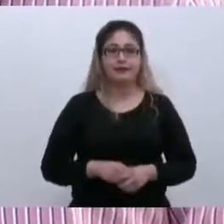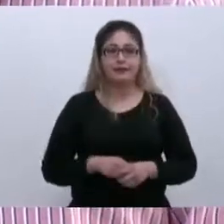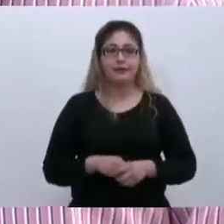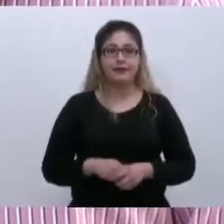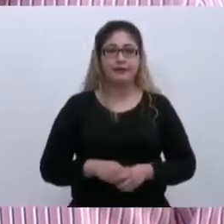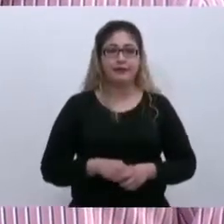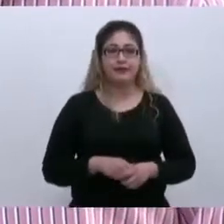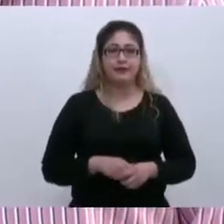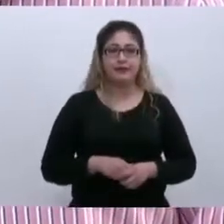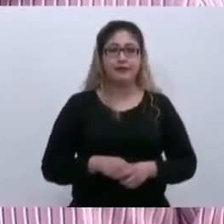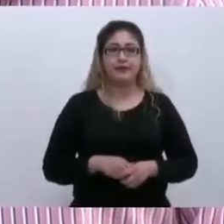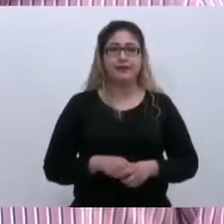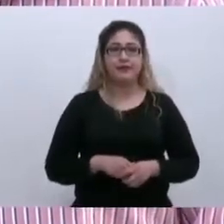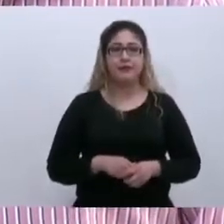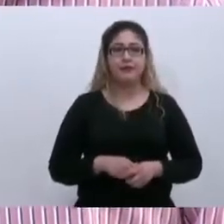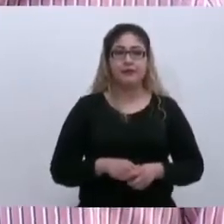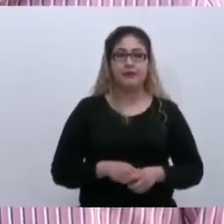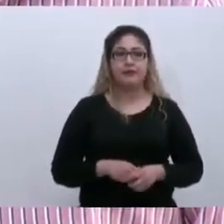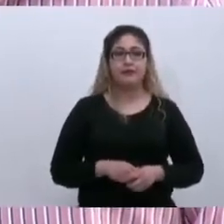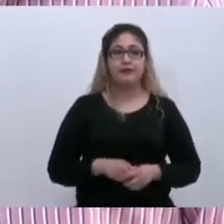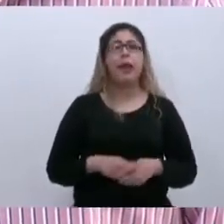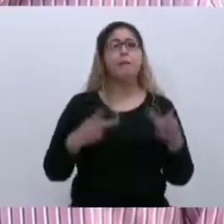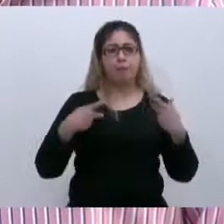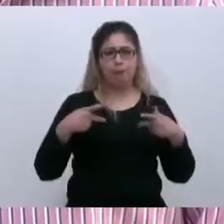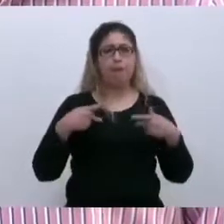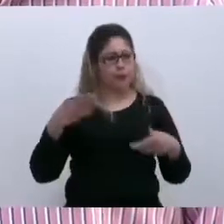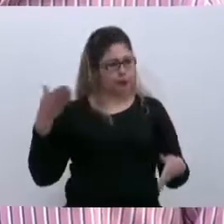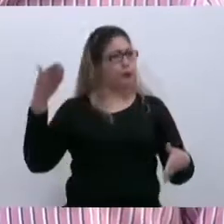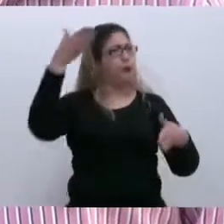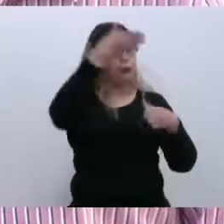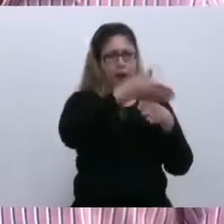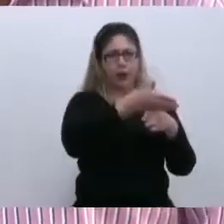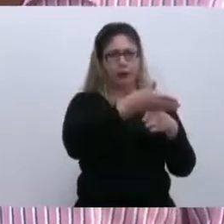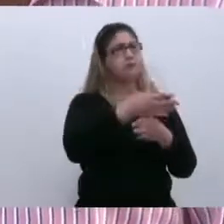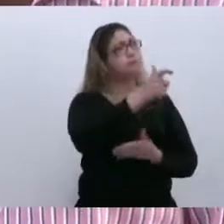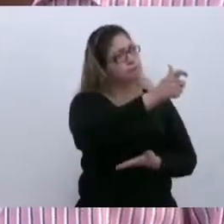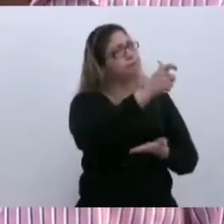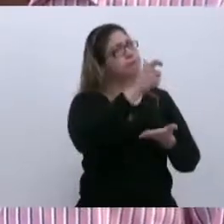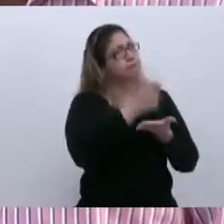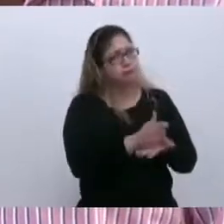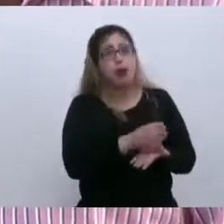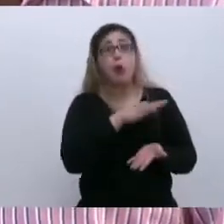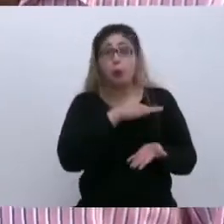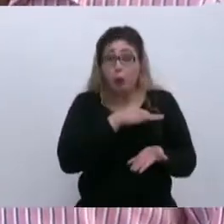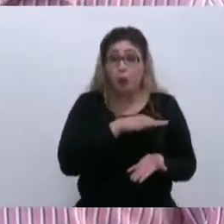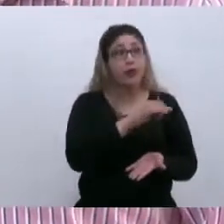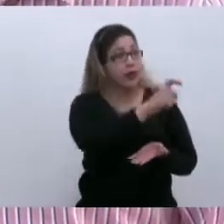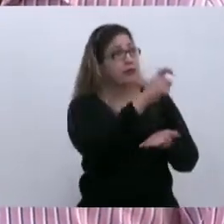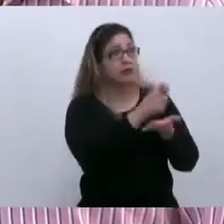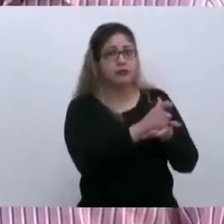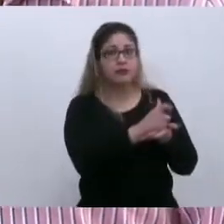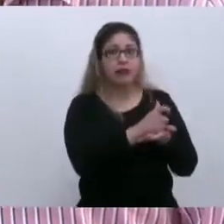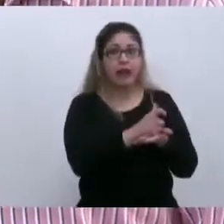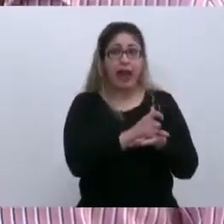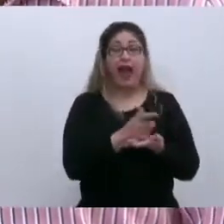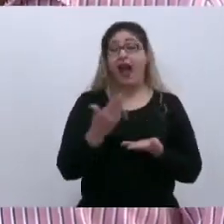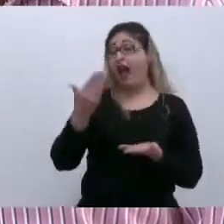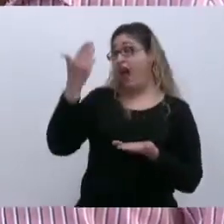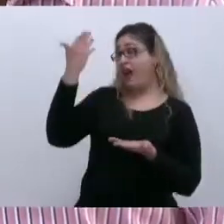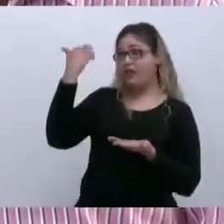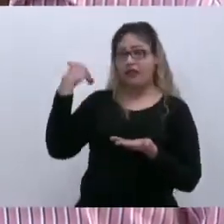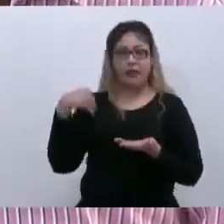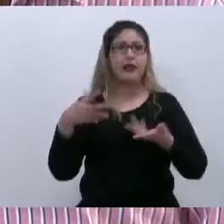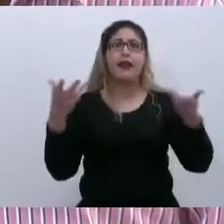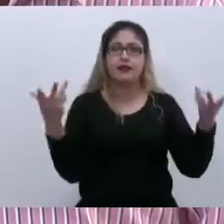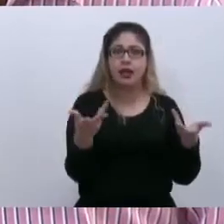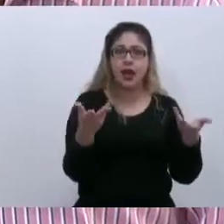puedan recibir sus apoyos sin trasladarse muchos kilómetros, mucho